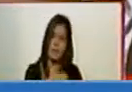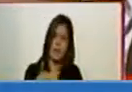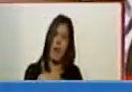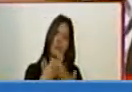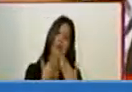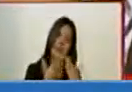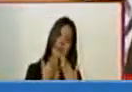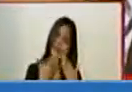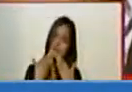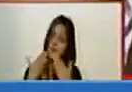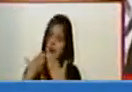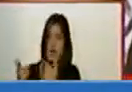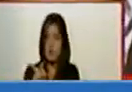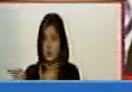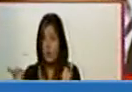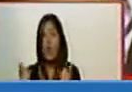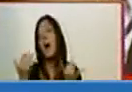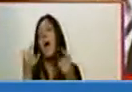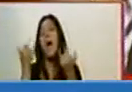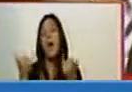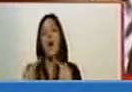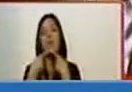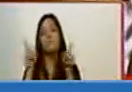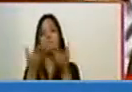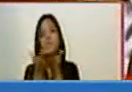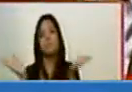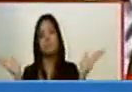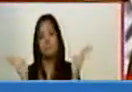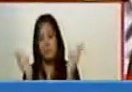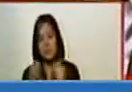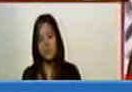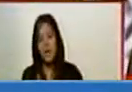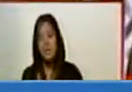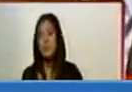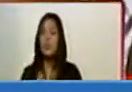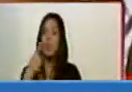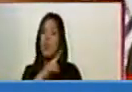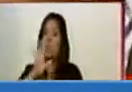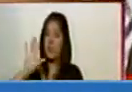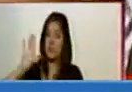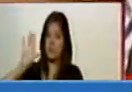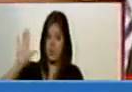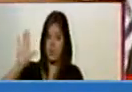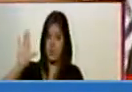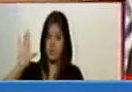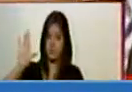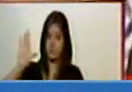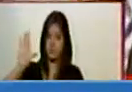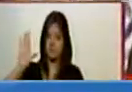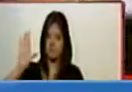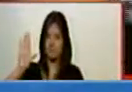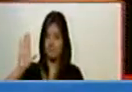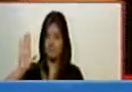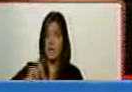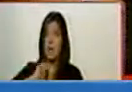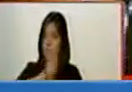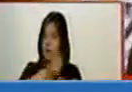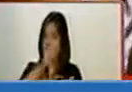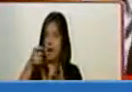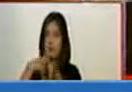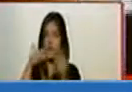y se los agradezco también en público. Nos comprometemos a saldar nuestras deudas con el